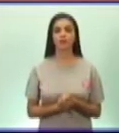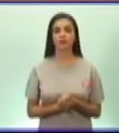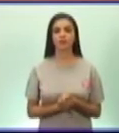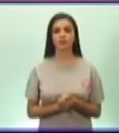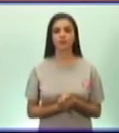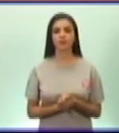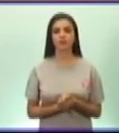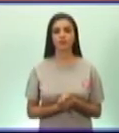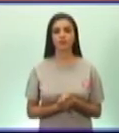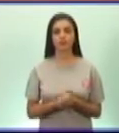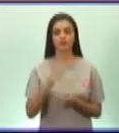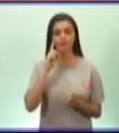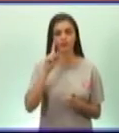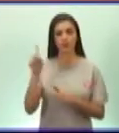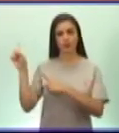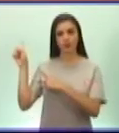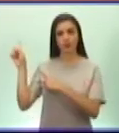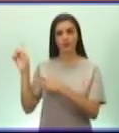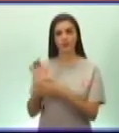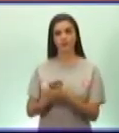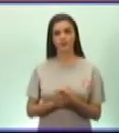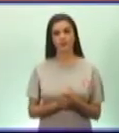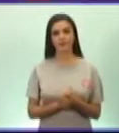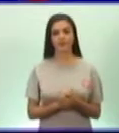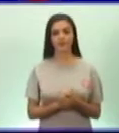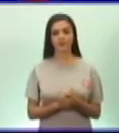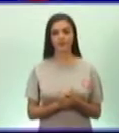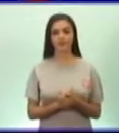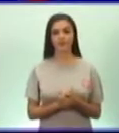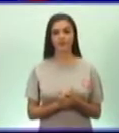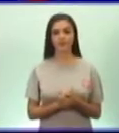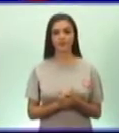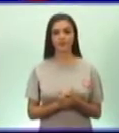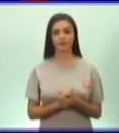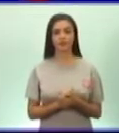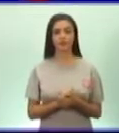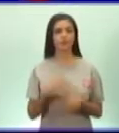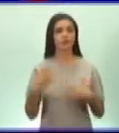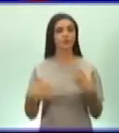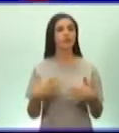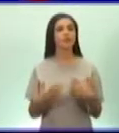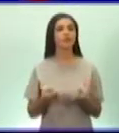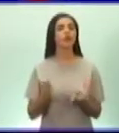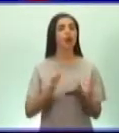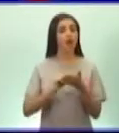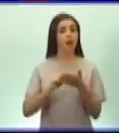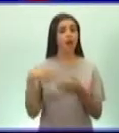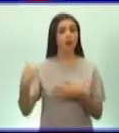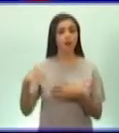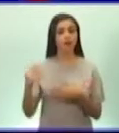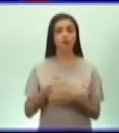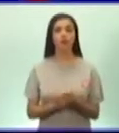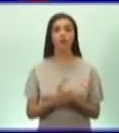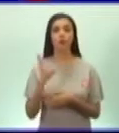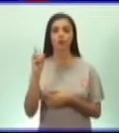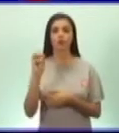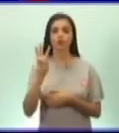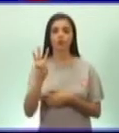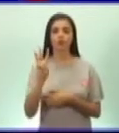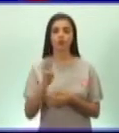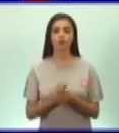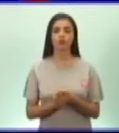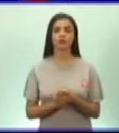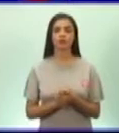a esta pregunta. Observemos en pantalla. La actividad número 3 de la página